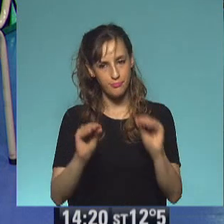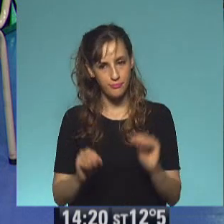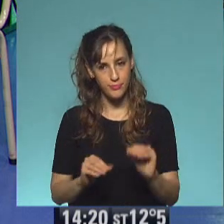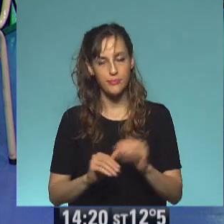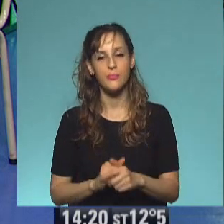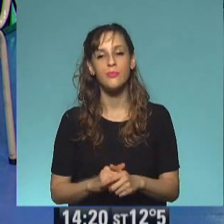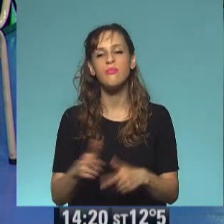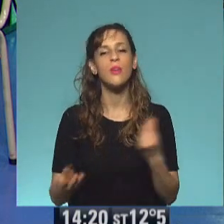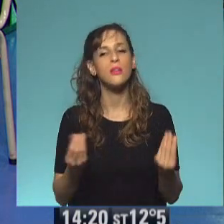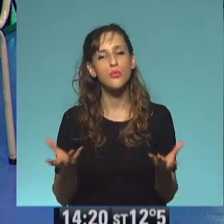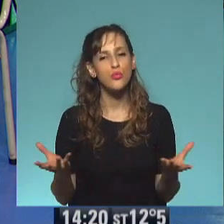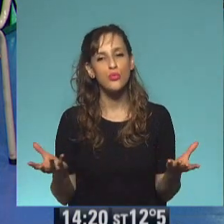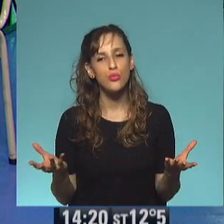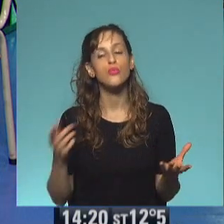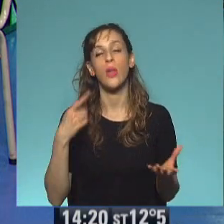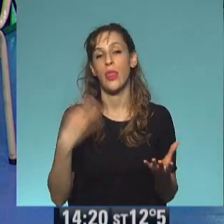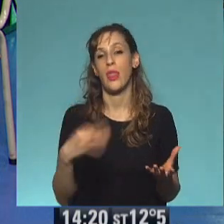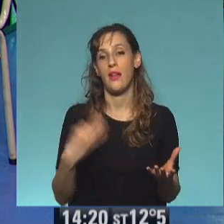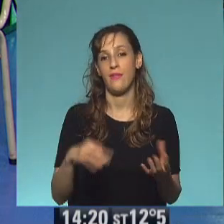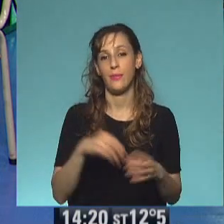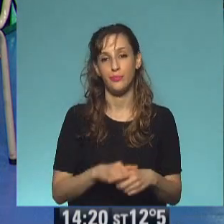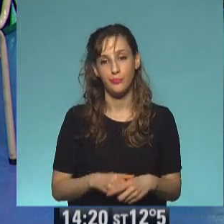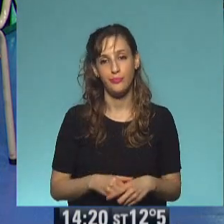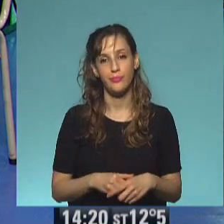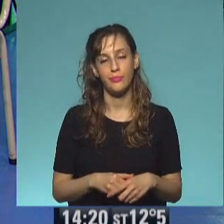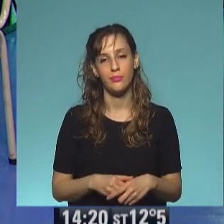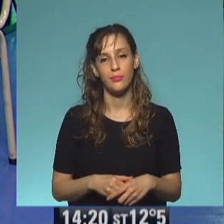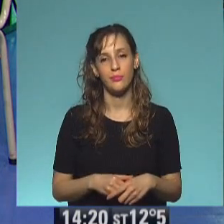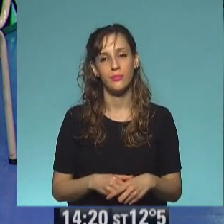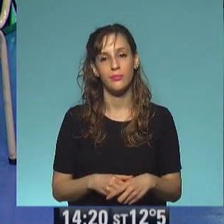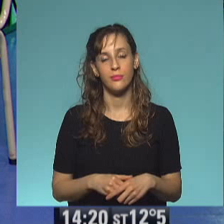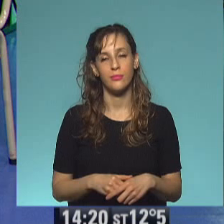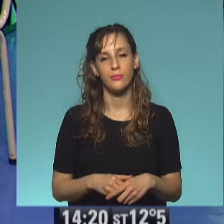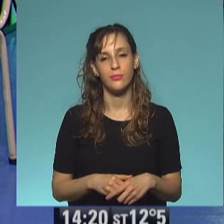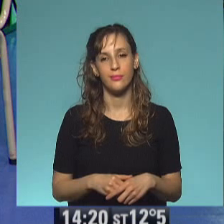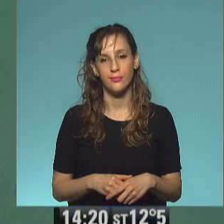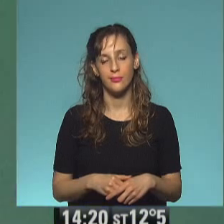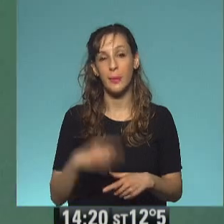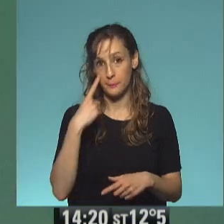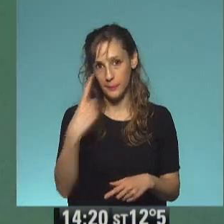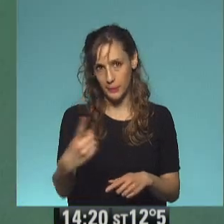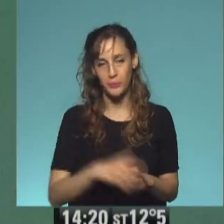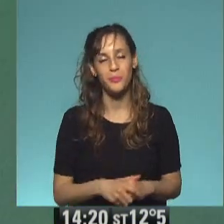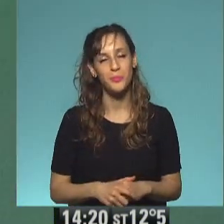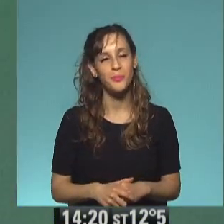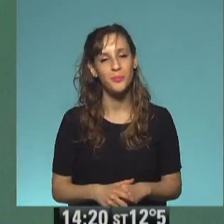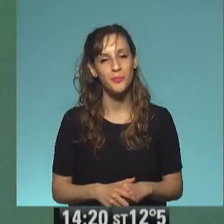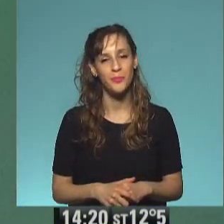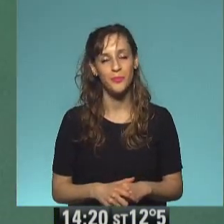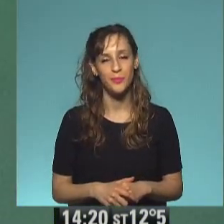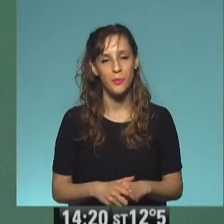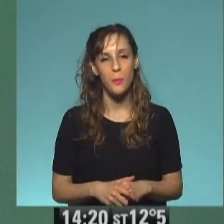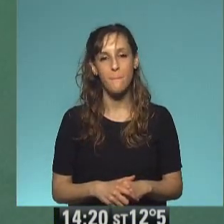¿Qué hacemos entonces? Tiene que ser de 2 columnas por 3 columnas. Entonces voy a hacer así acá y voy a dividir este en